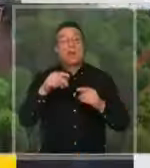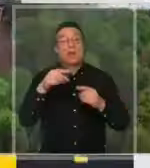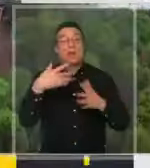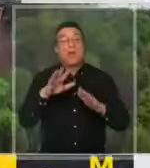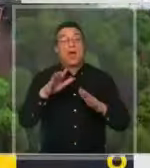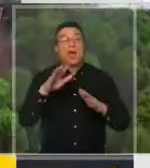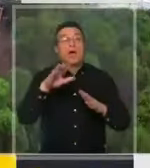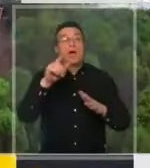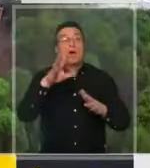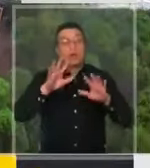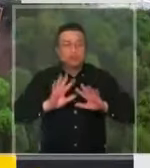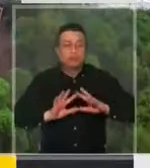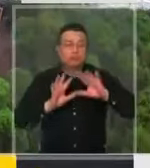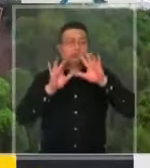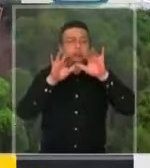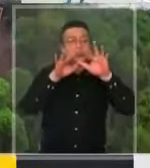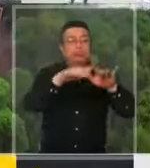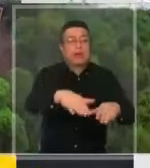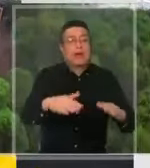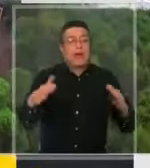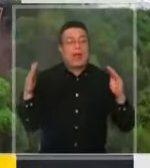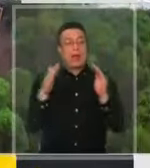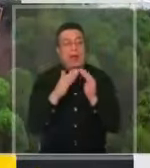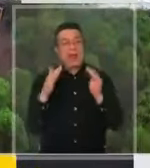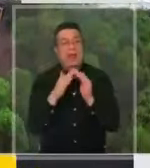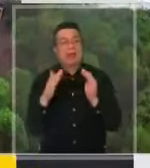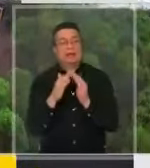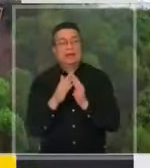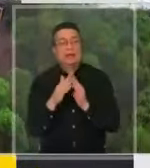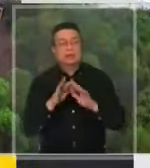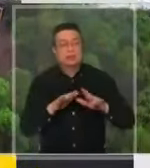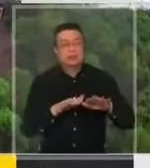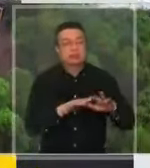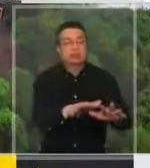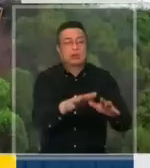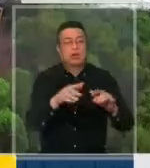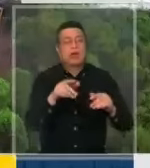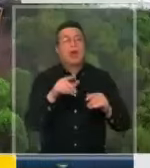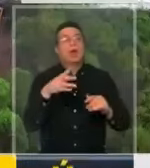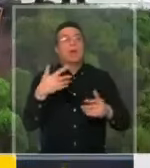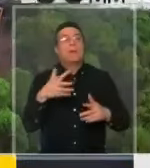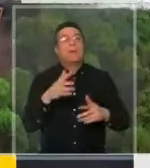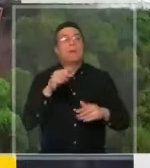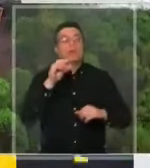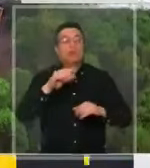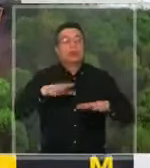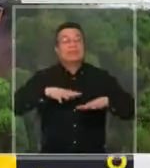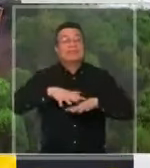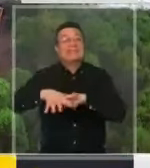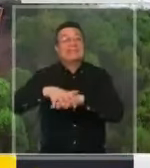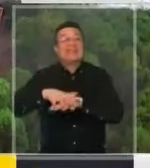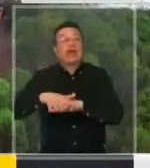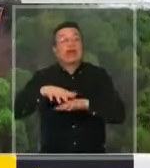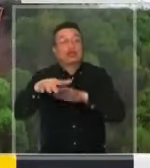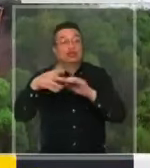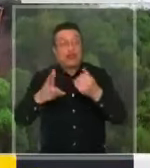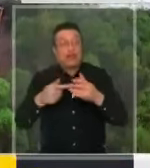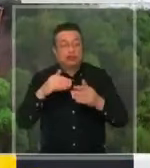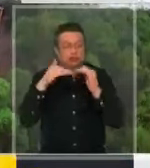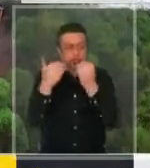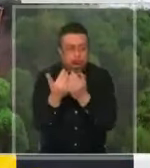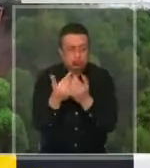generan el oleaje y entran a las casas y explotan básicamente los pocos sacos que hay y toda la protección. Y eso es